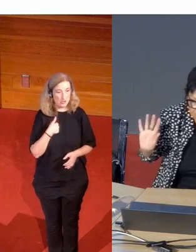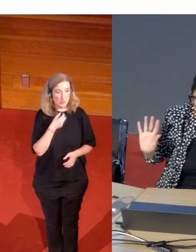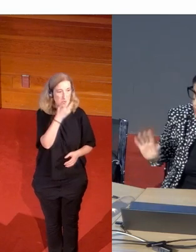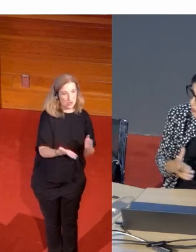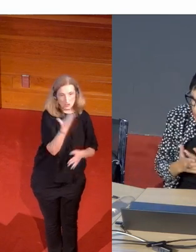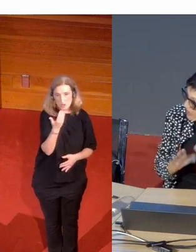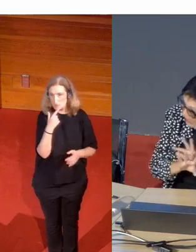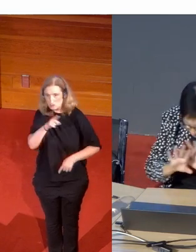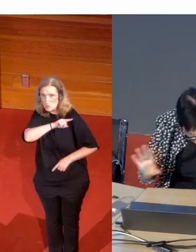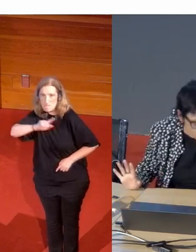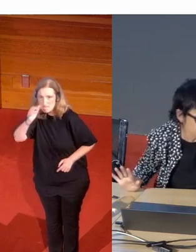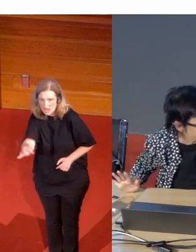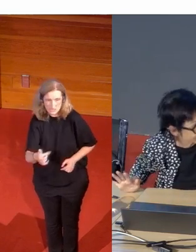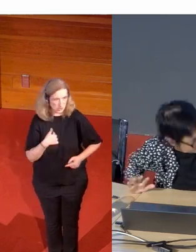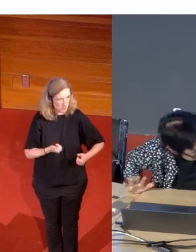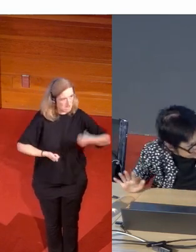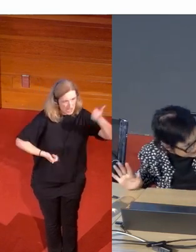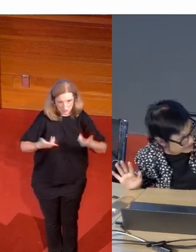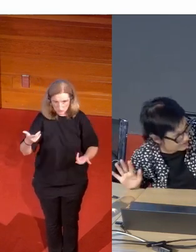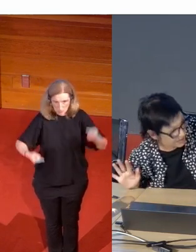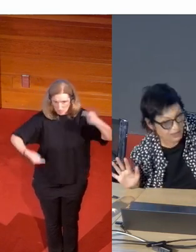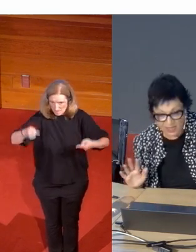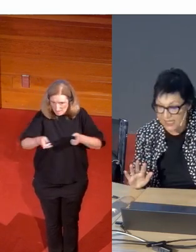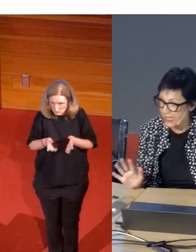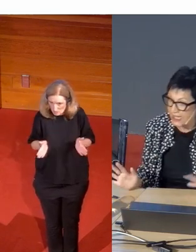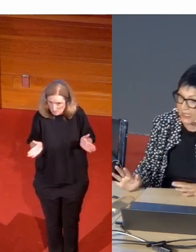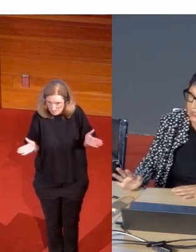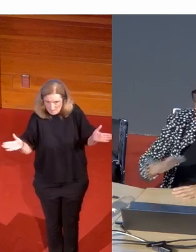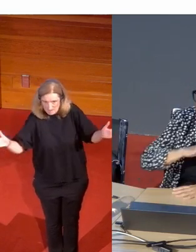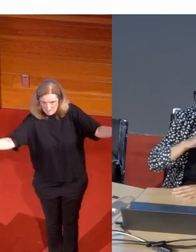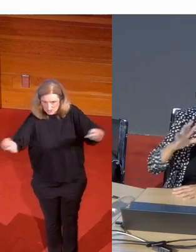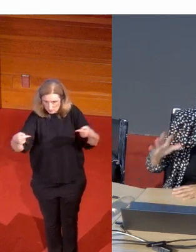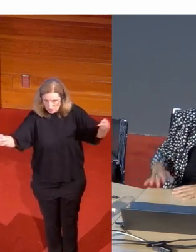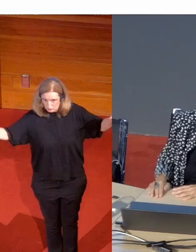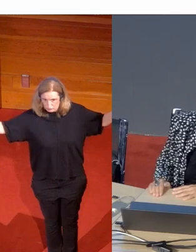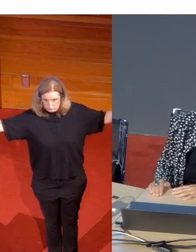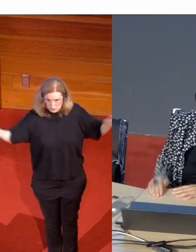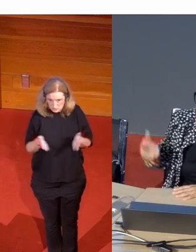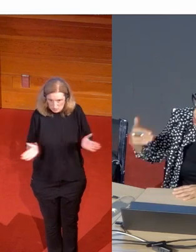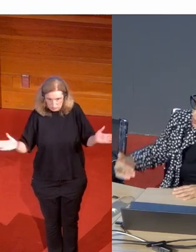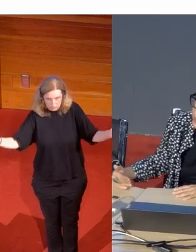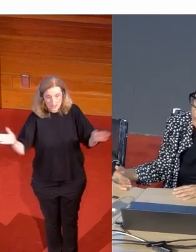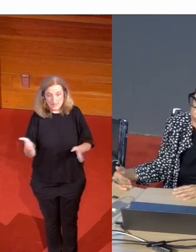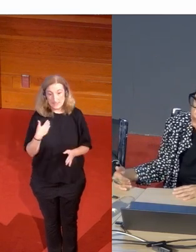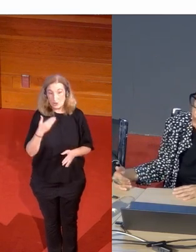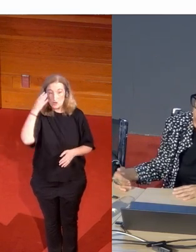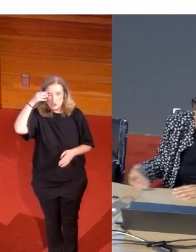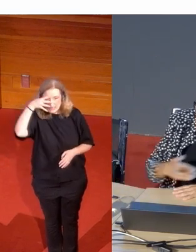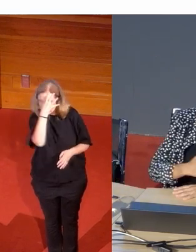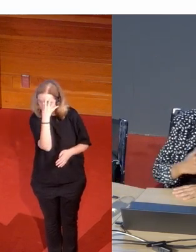Más perdón pues no No de verdad es que es así es que es así O sea el además con